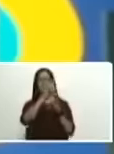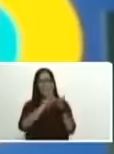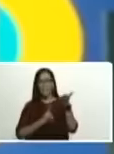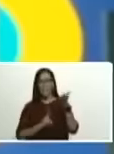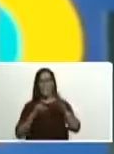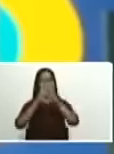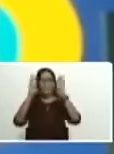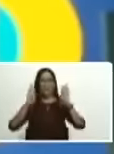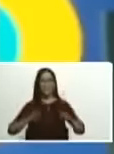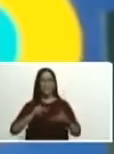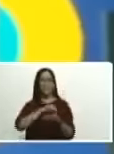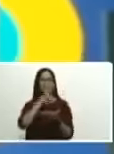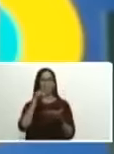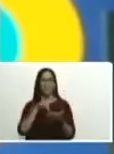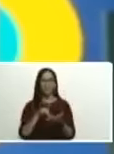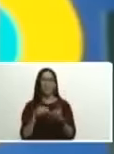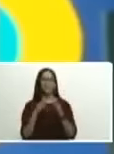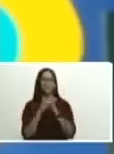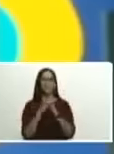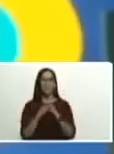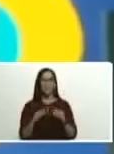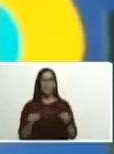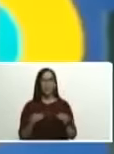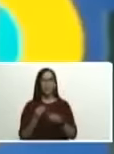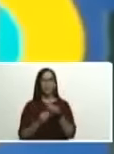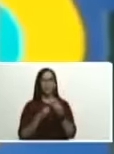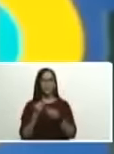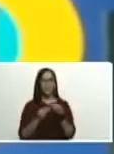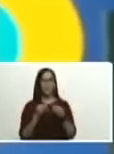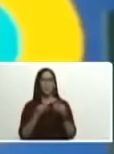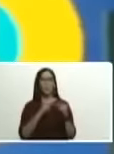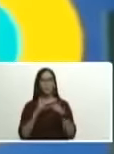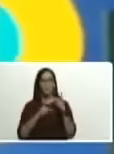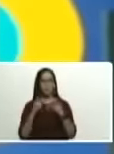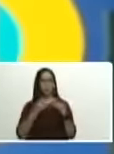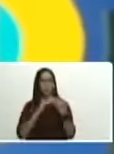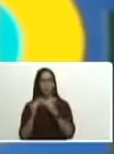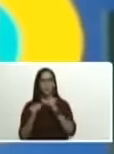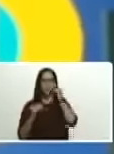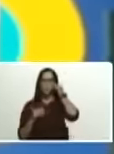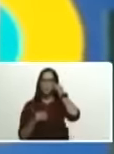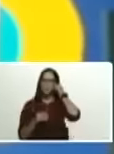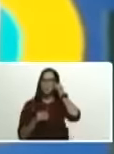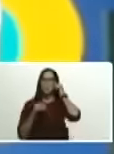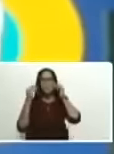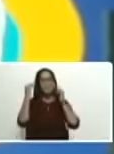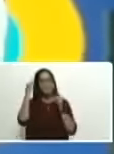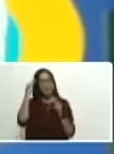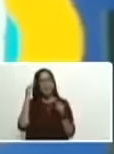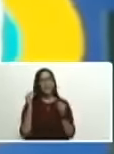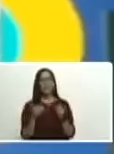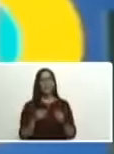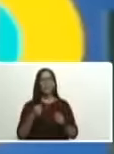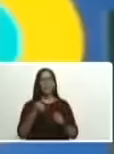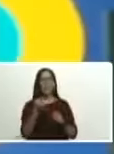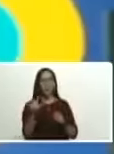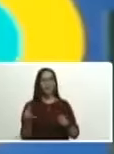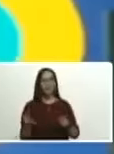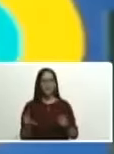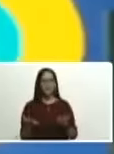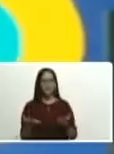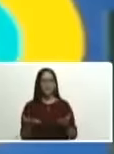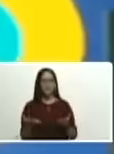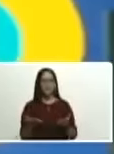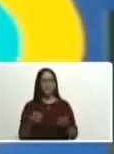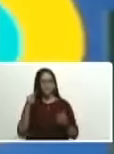mapa nacional de todo esto que se está produciendo en comuna, saber exactamente cuáles son las cantidades y a partir